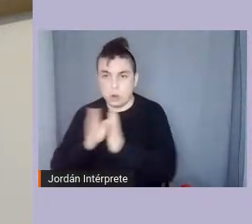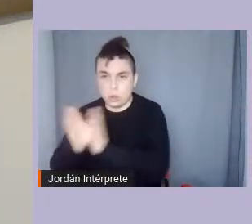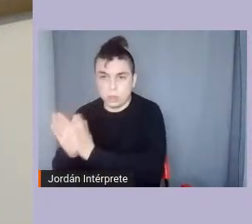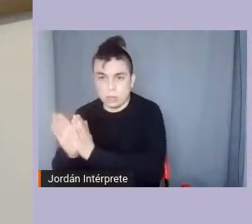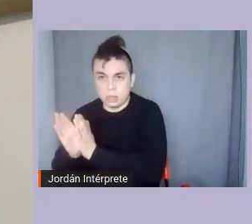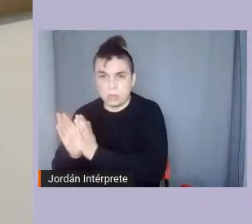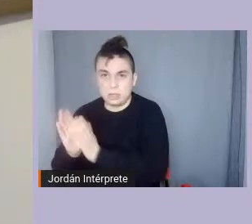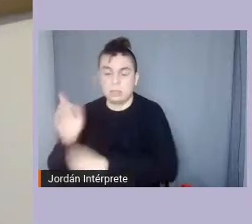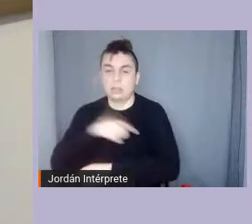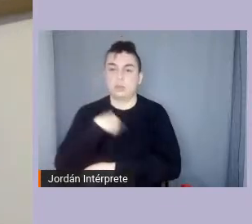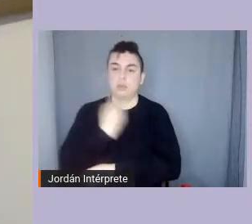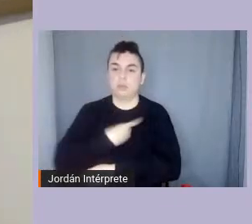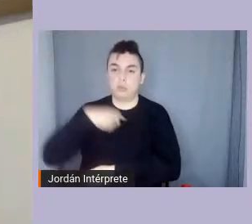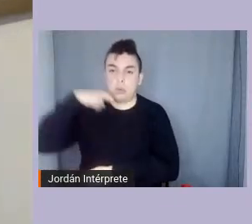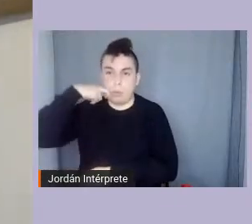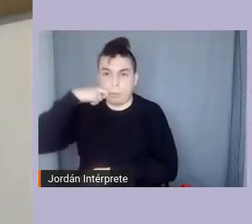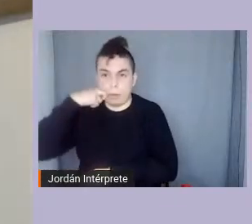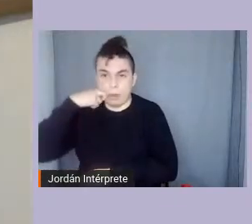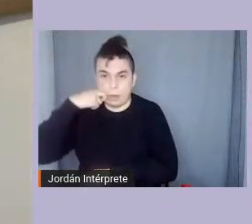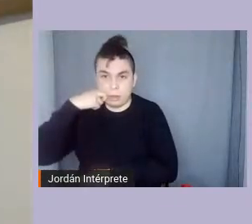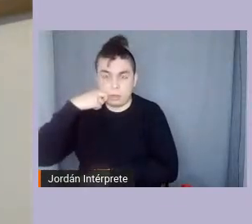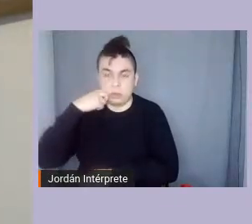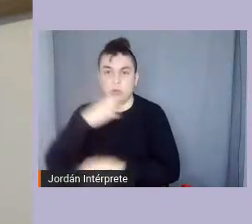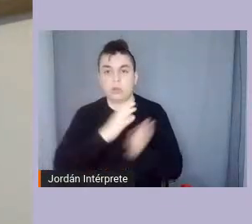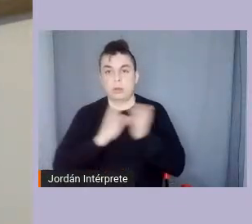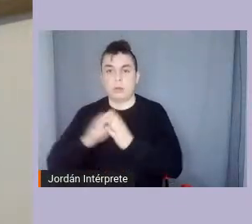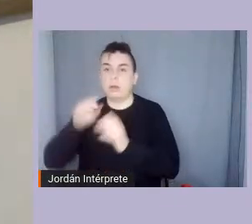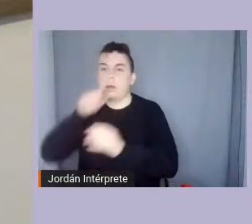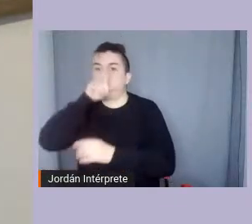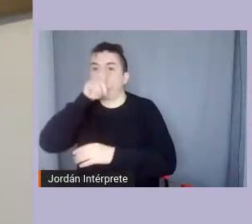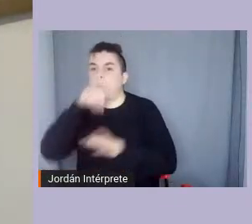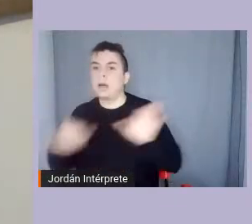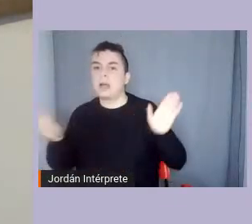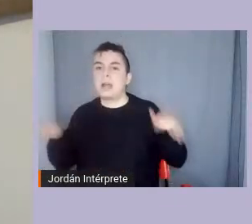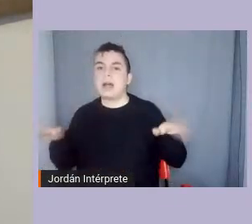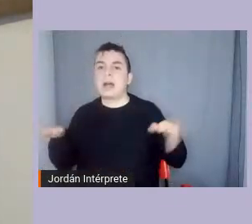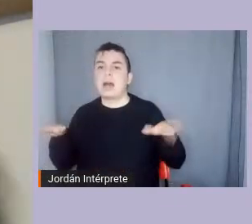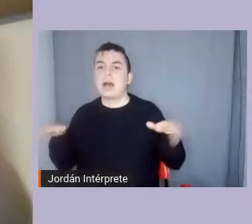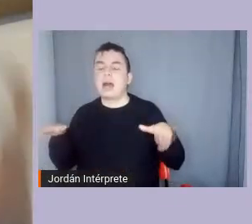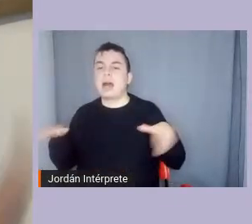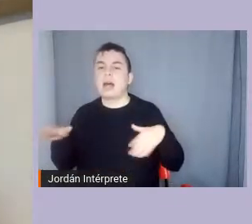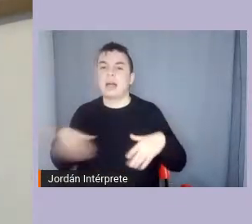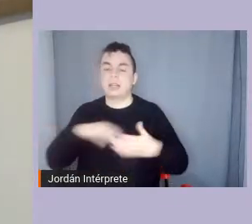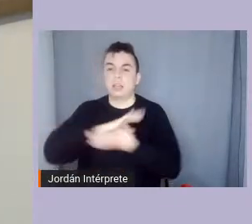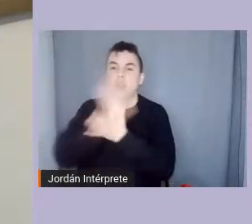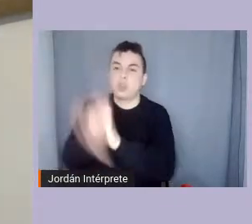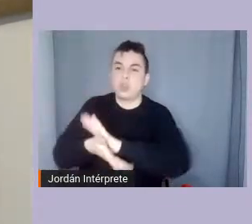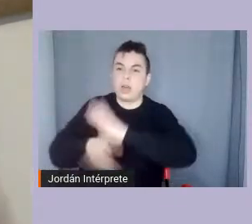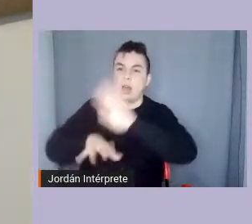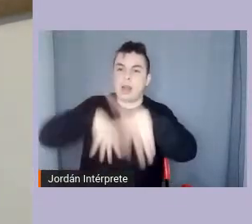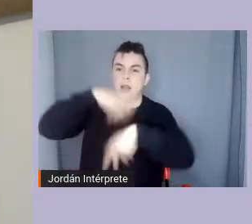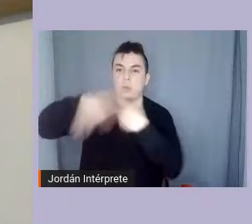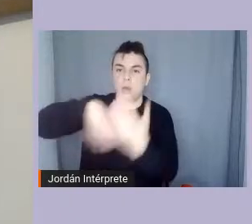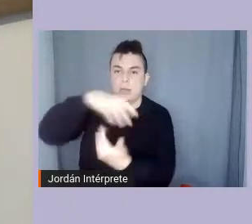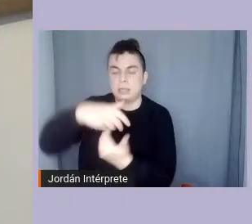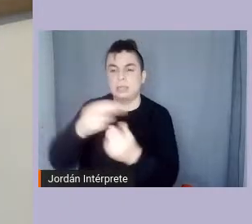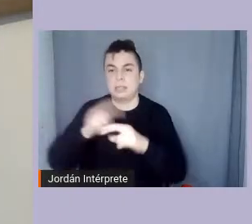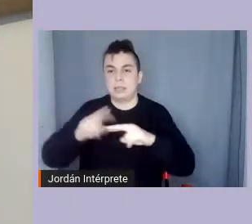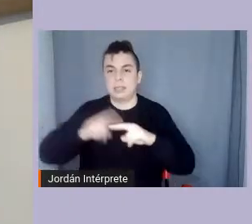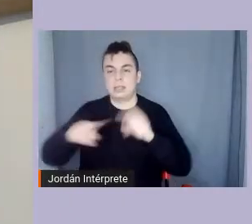los sonidos. Los pajaritos cantan muy bien, emiten sonidos. Todo el mundo, toda la naturaleza emite